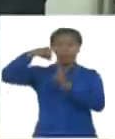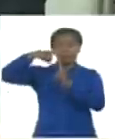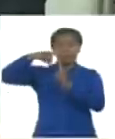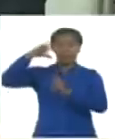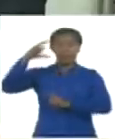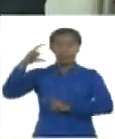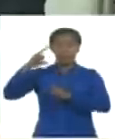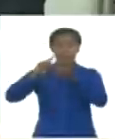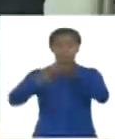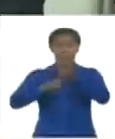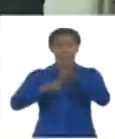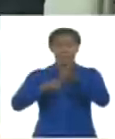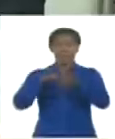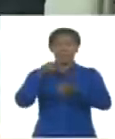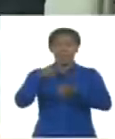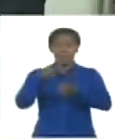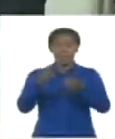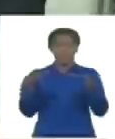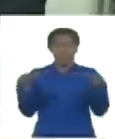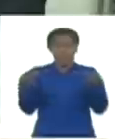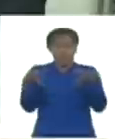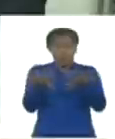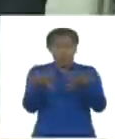rechaza la exclusión